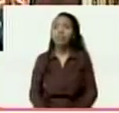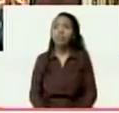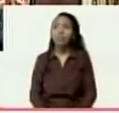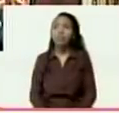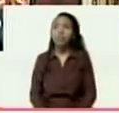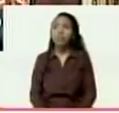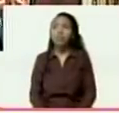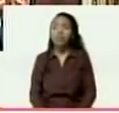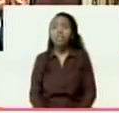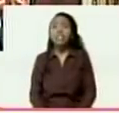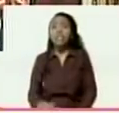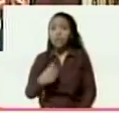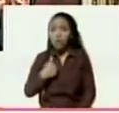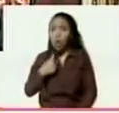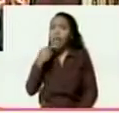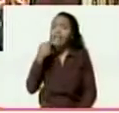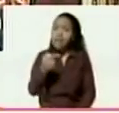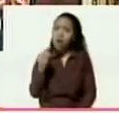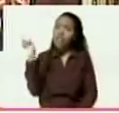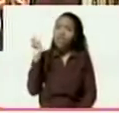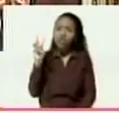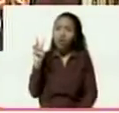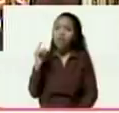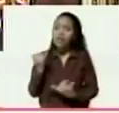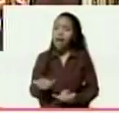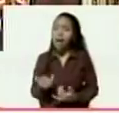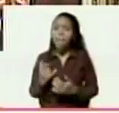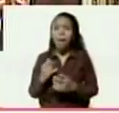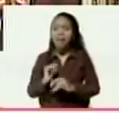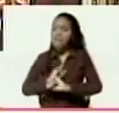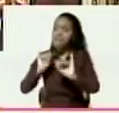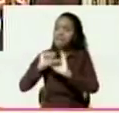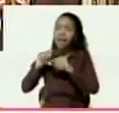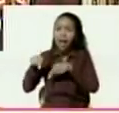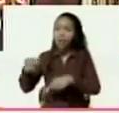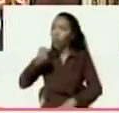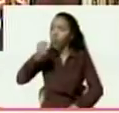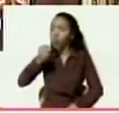Así que yo les digo a los venezolanos, ya para terminar esta rueda de prensa,